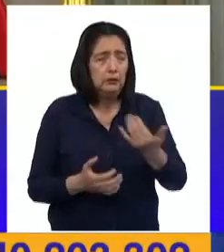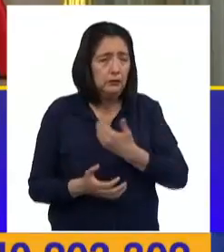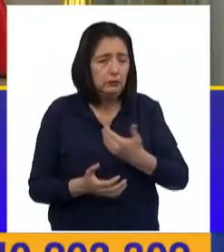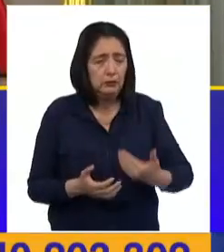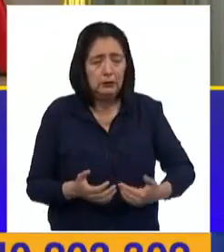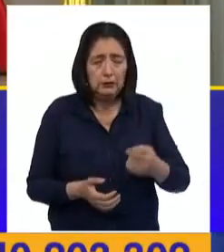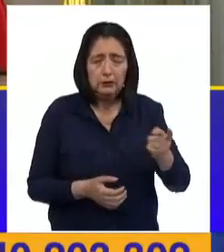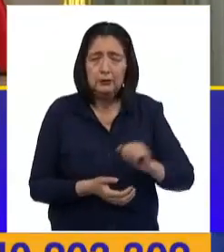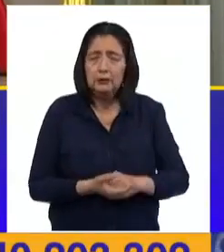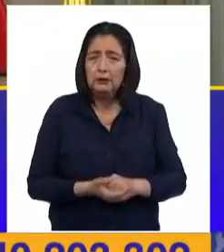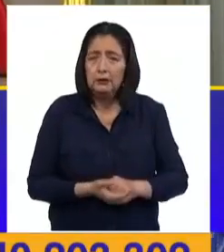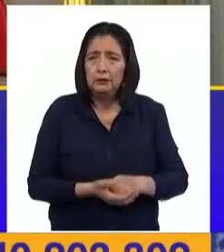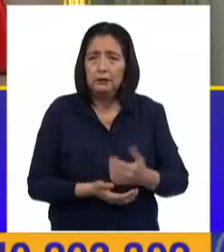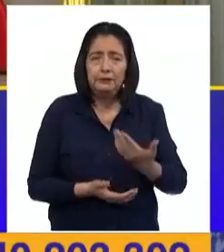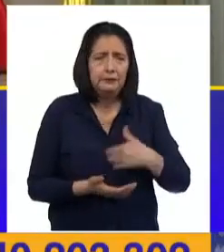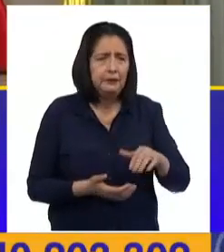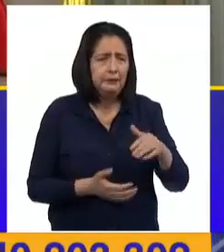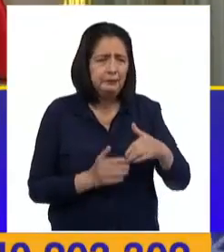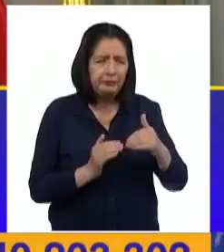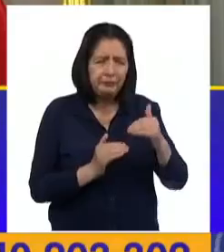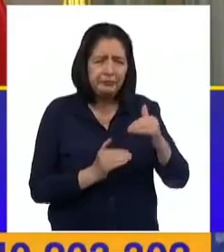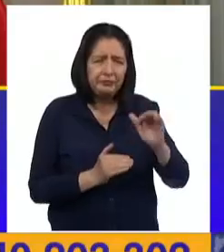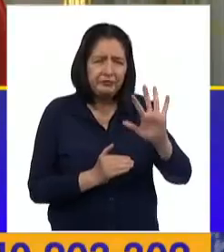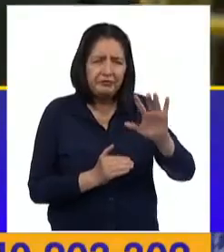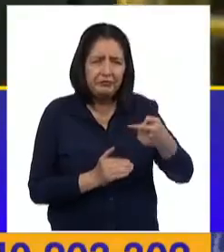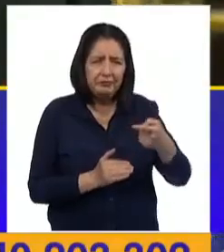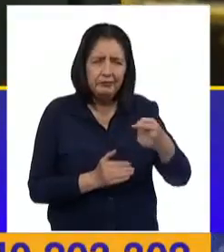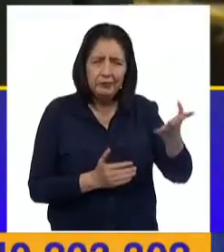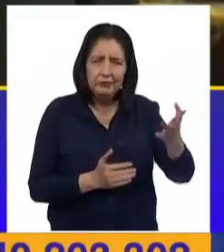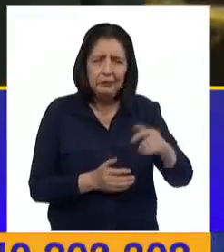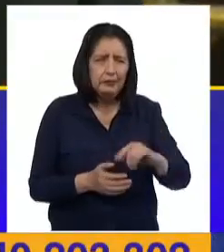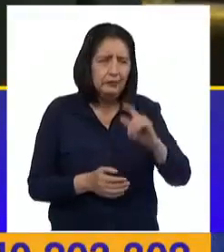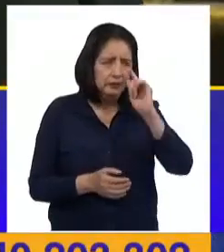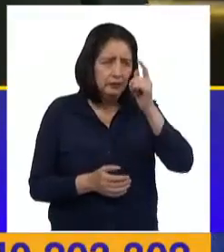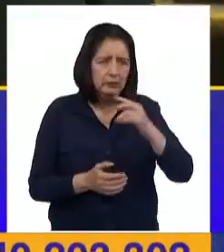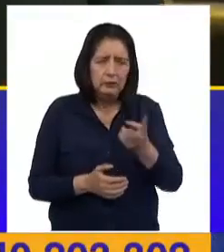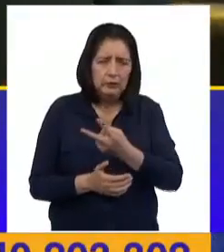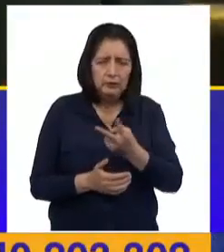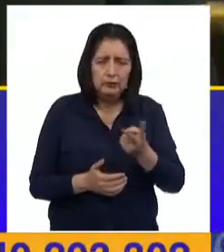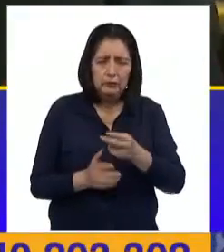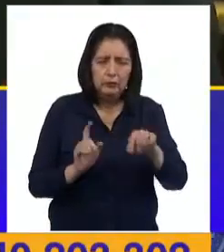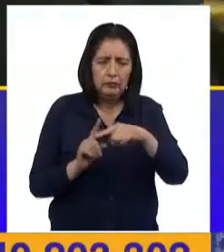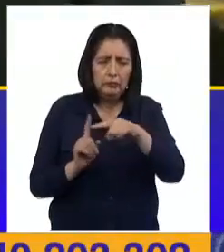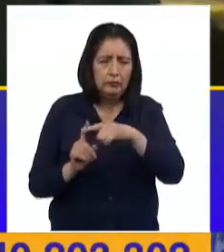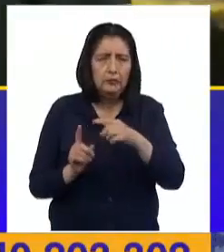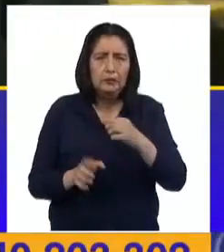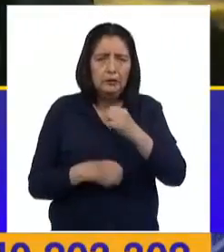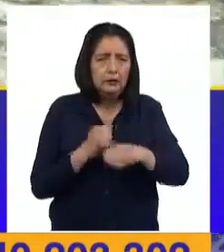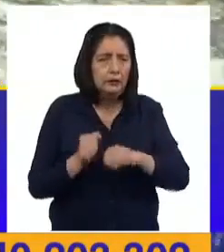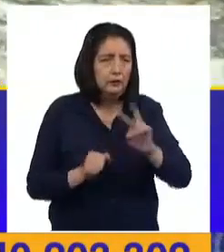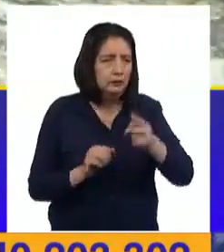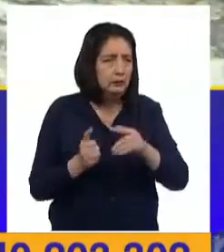República, Manuel Merino, que fue electo con poco más de 5.000 votos en Tumbes como congresista. O sea, entre los dos suman los votos entre los dos del año 2016 y no llenan el